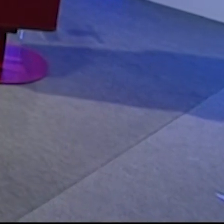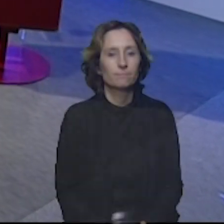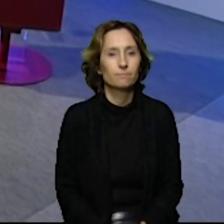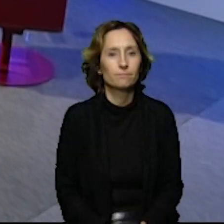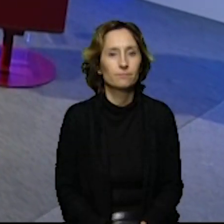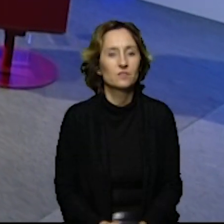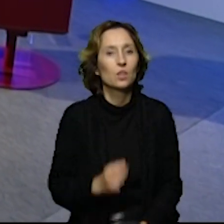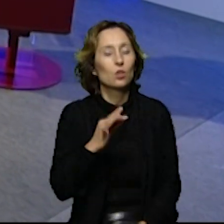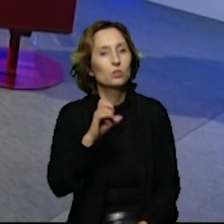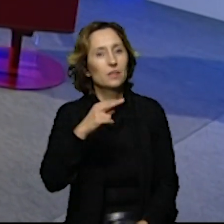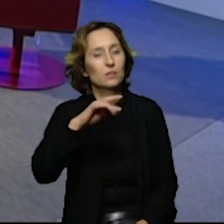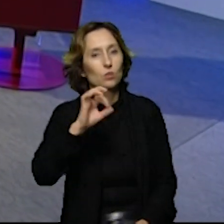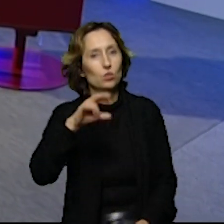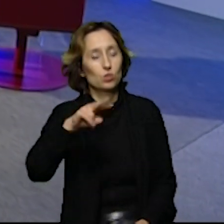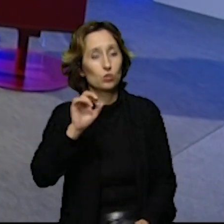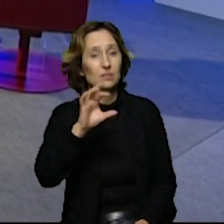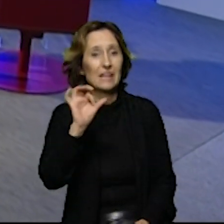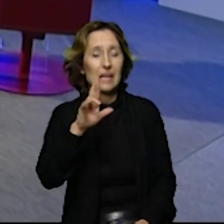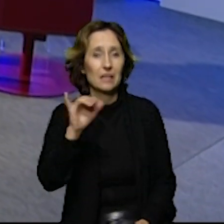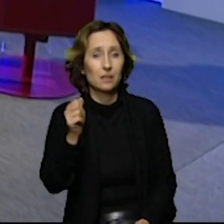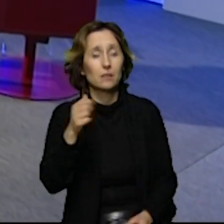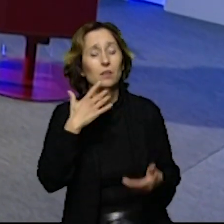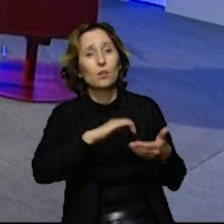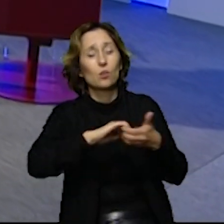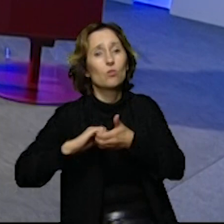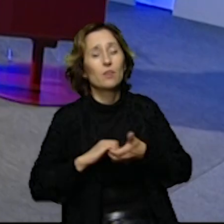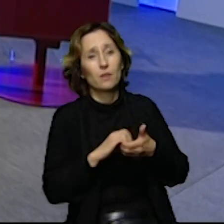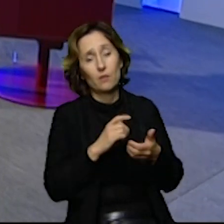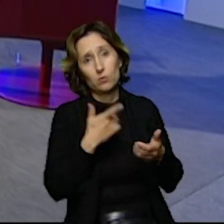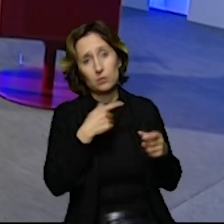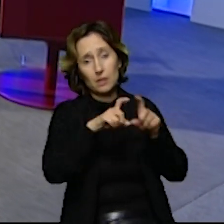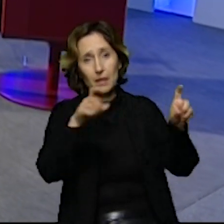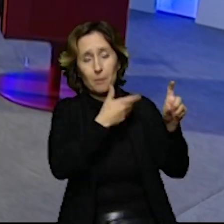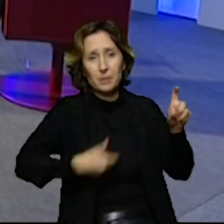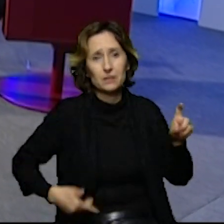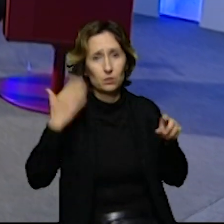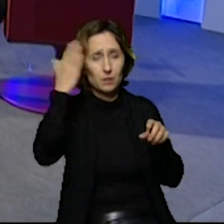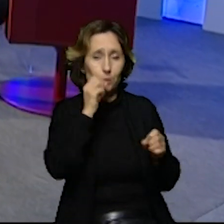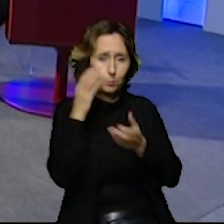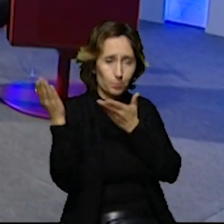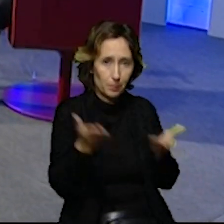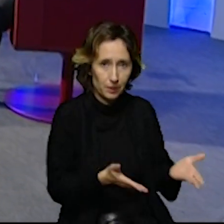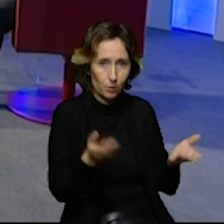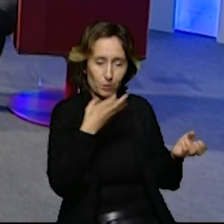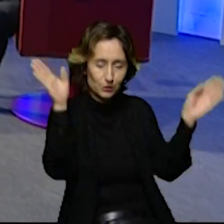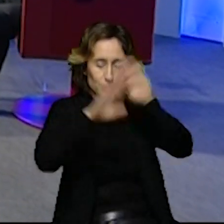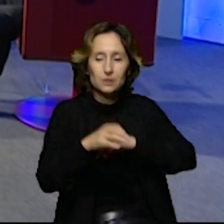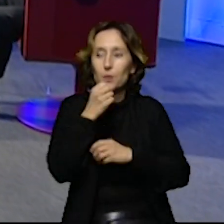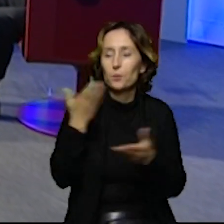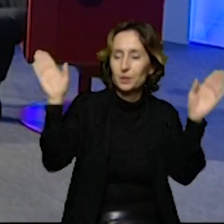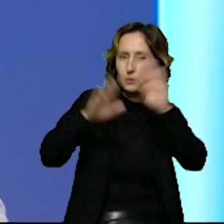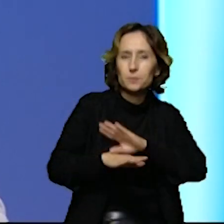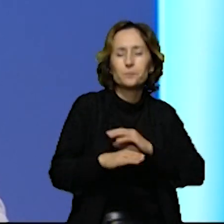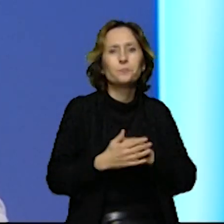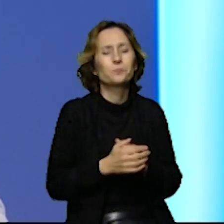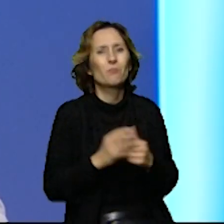José Antonio Sarria Terrón, presidente de la Confederación de Empresarios de Navarra. Bienvenido, muy buenas noches. Buenas noches. Con tanto